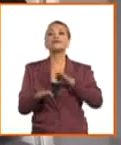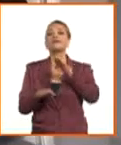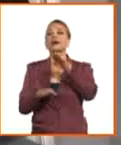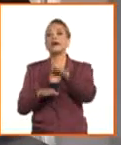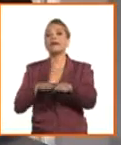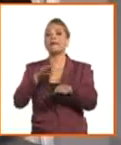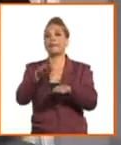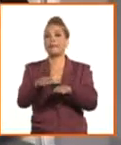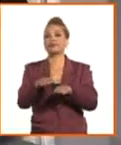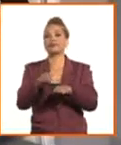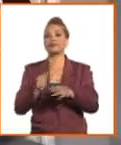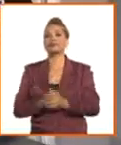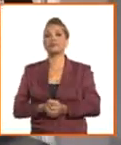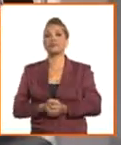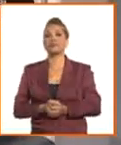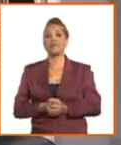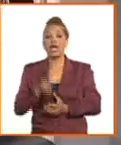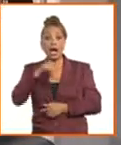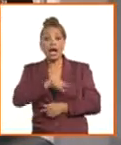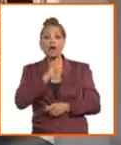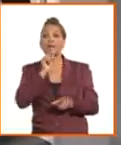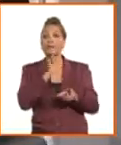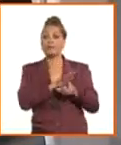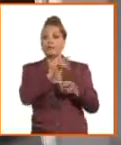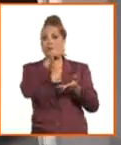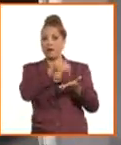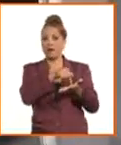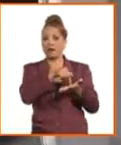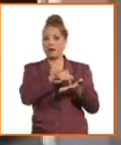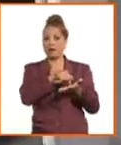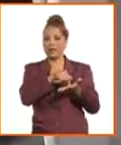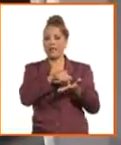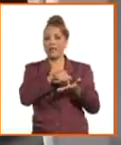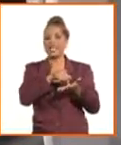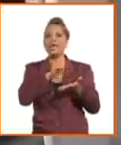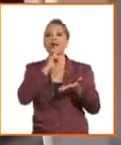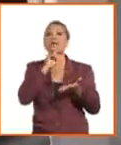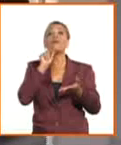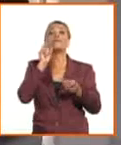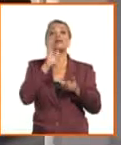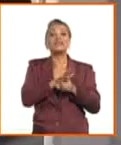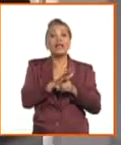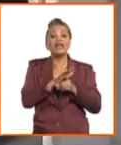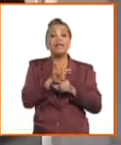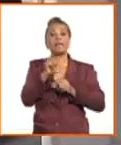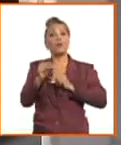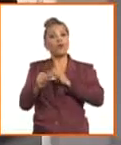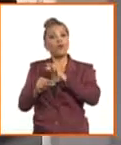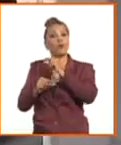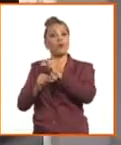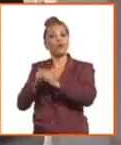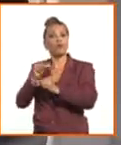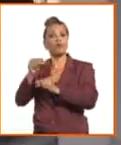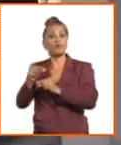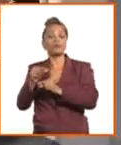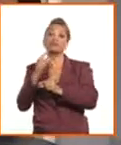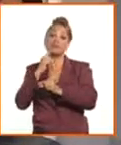está hoy estamos en el punto A y nosotros vamos a movernos a iniciar una trayectoria no exenta de